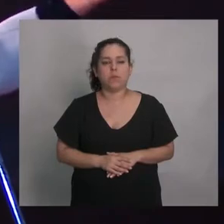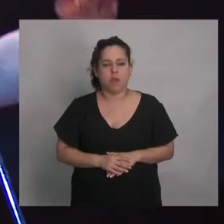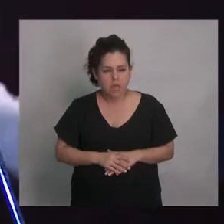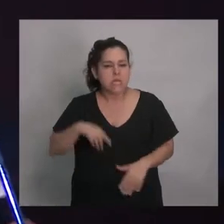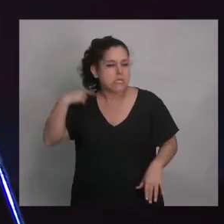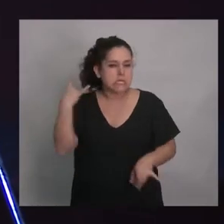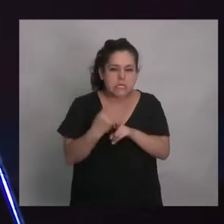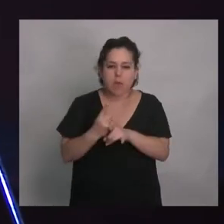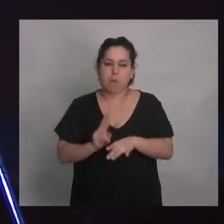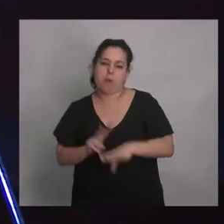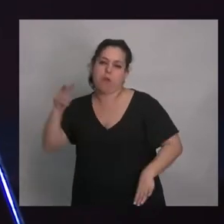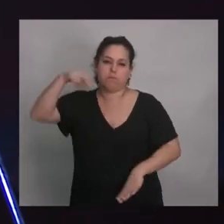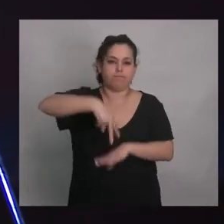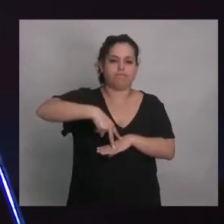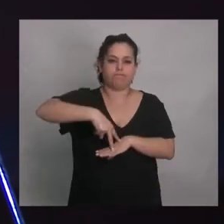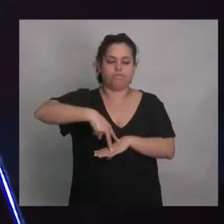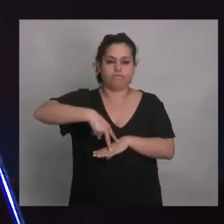siempre de pie